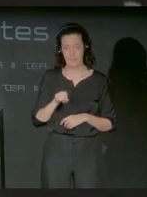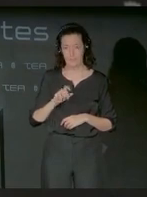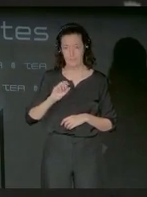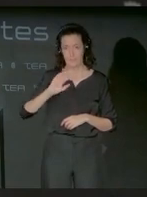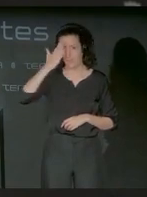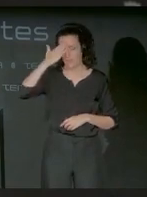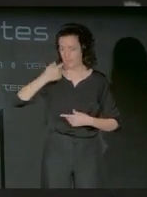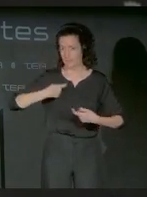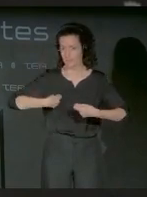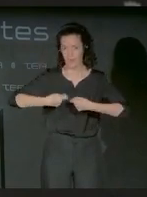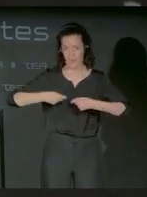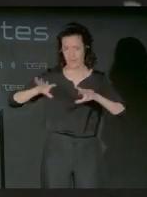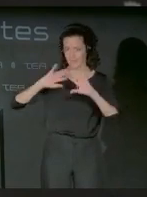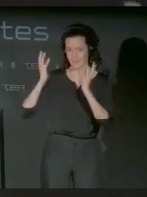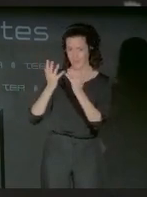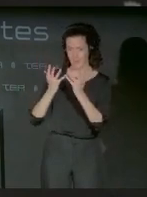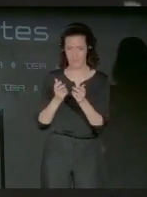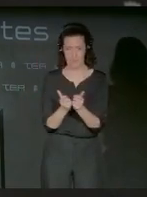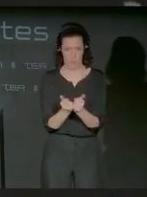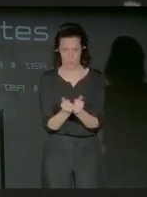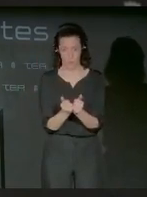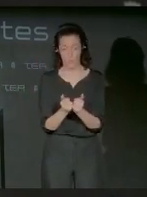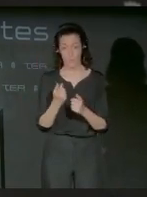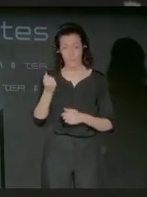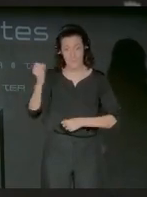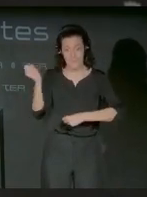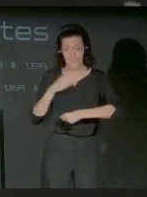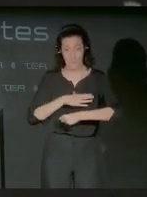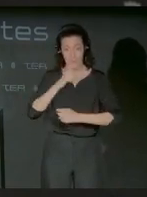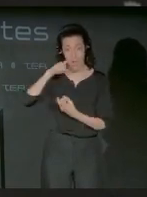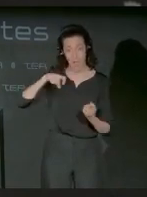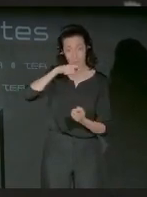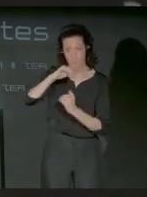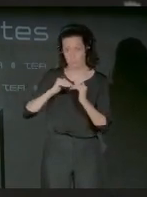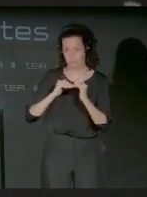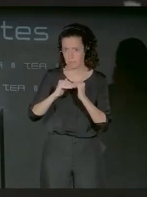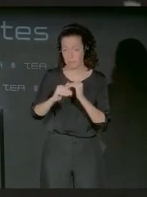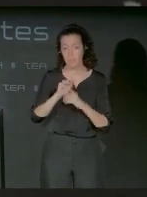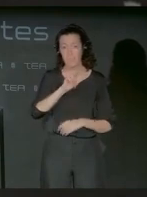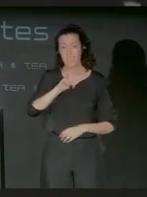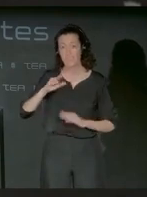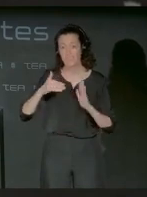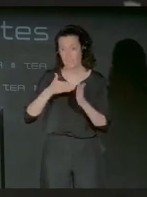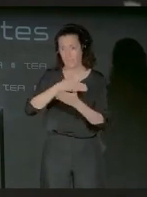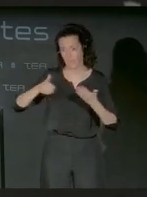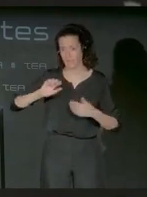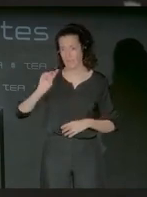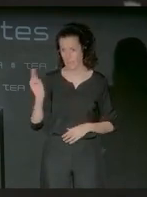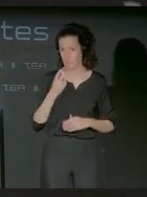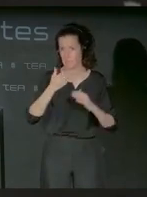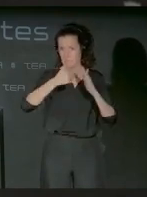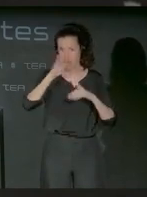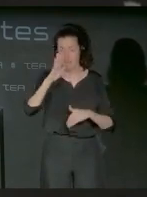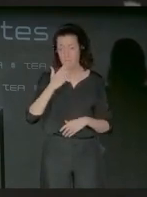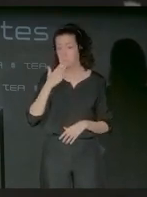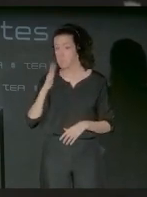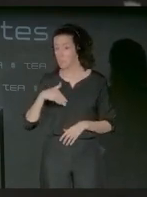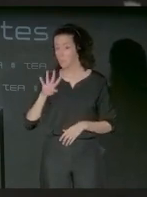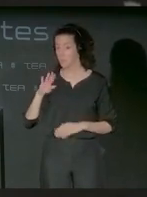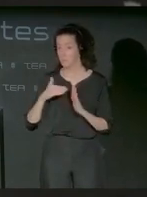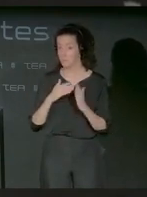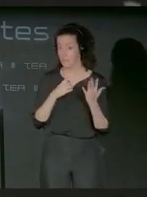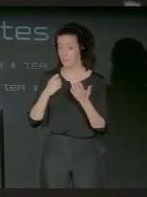videojuegos Contamos con los ingresos anuales estables por encima de los 23.000 millones de euros y estimamos unas 4.600